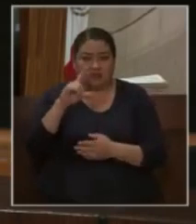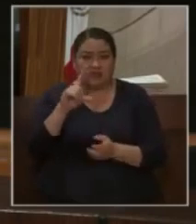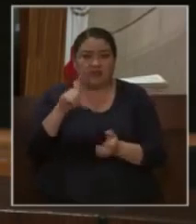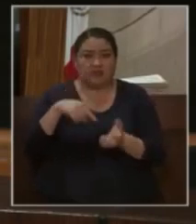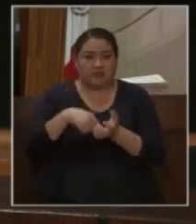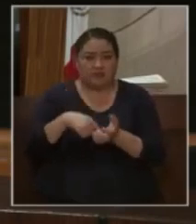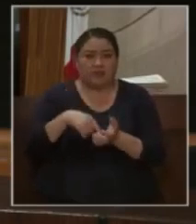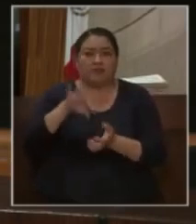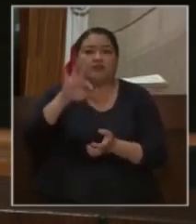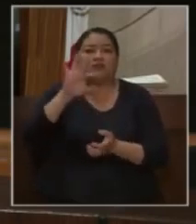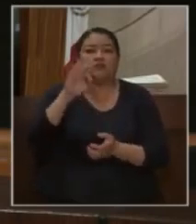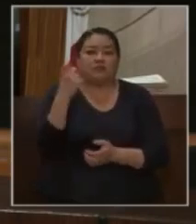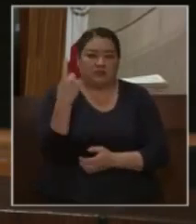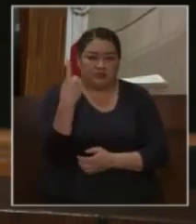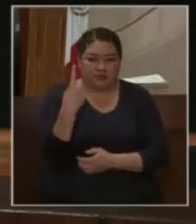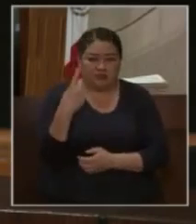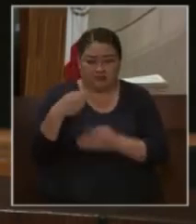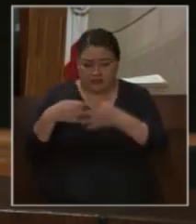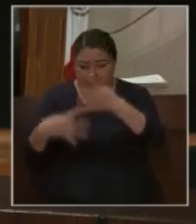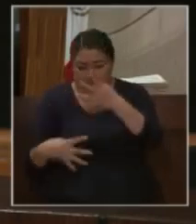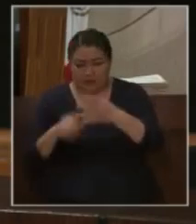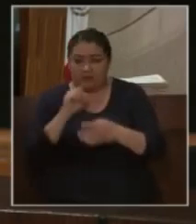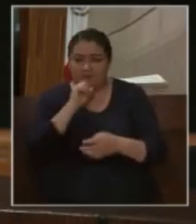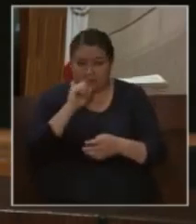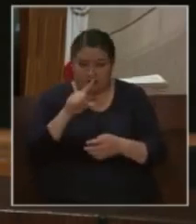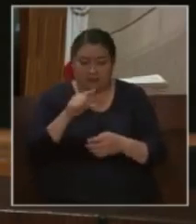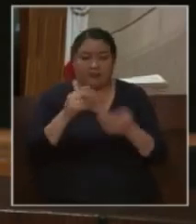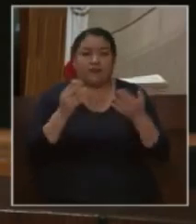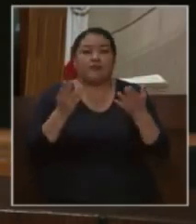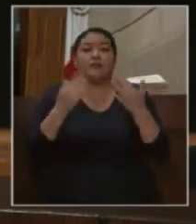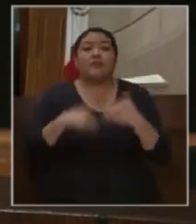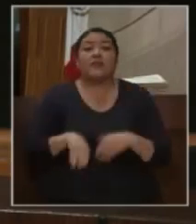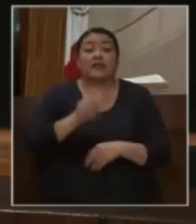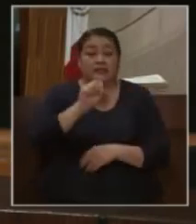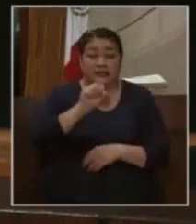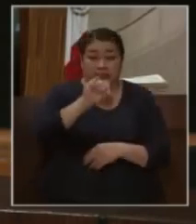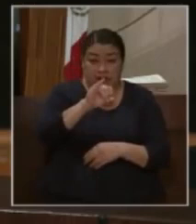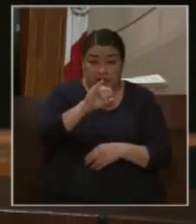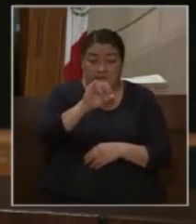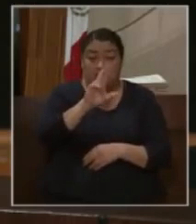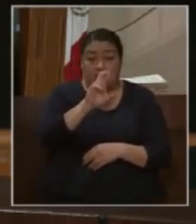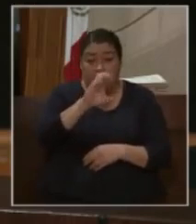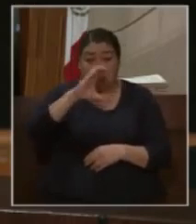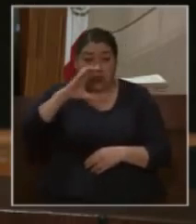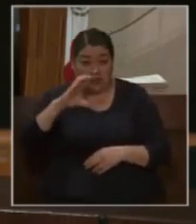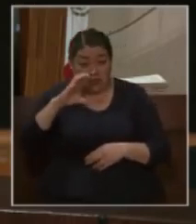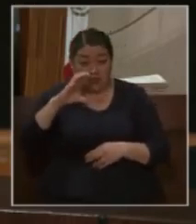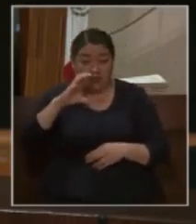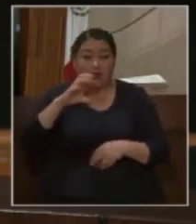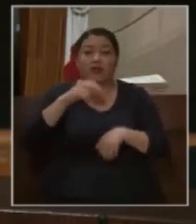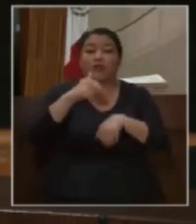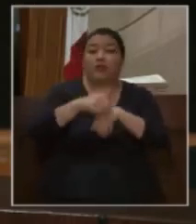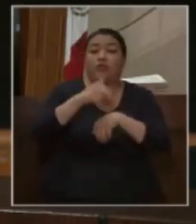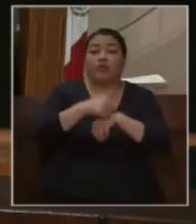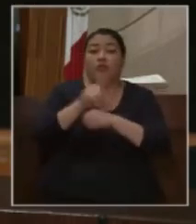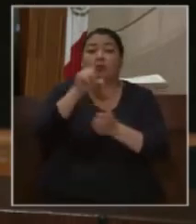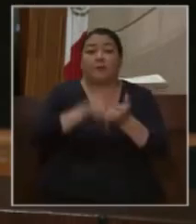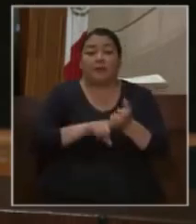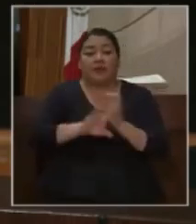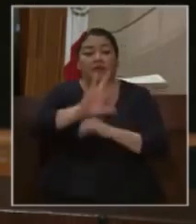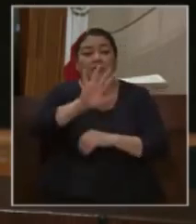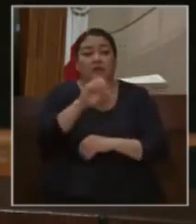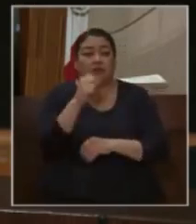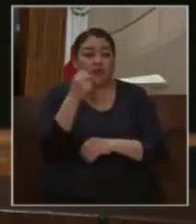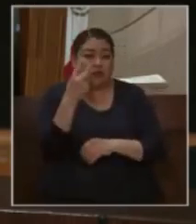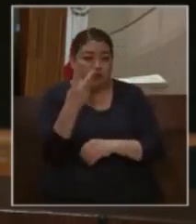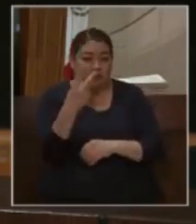reconsideración 1041 y acumulados, a favor del recurso de reconsideración